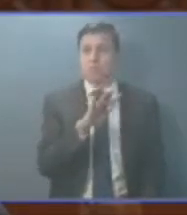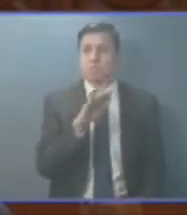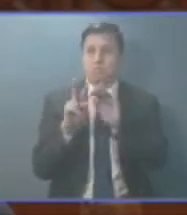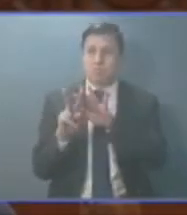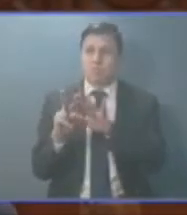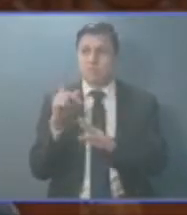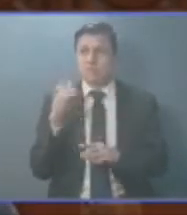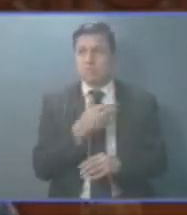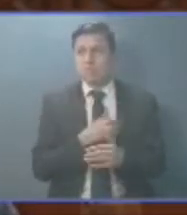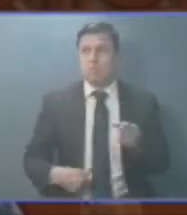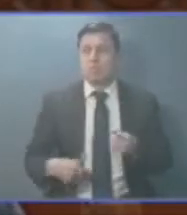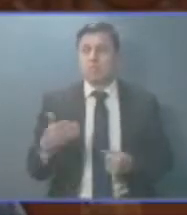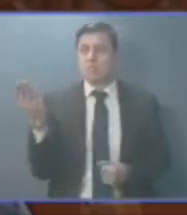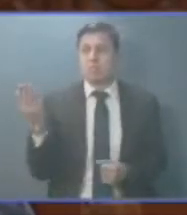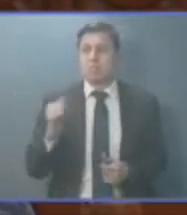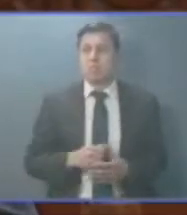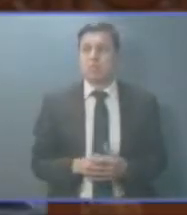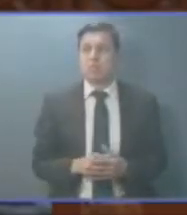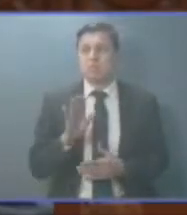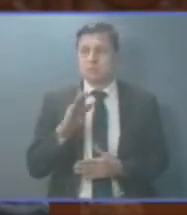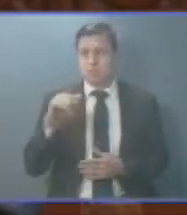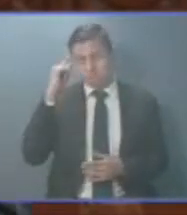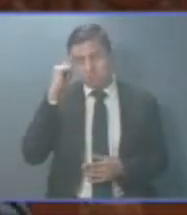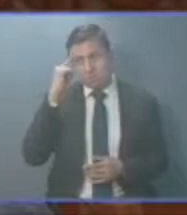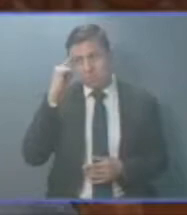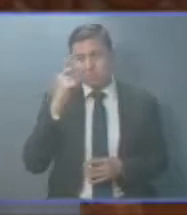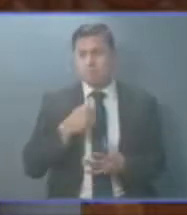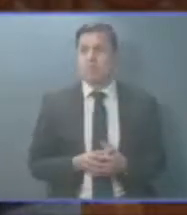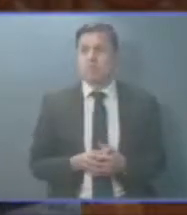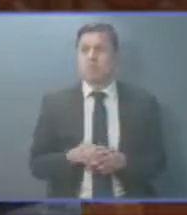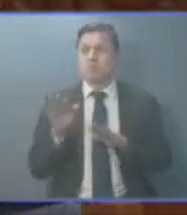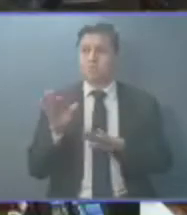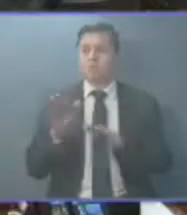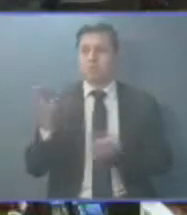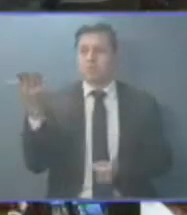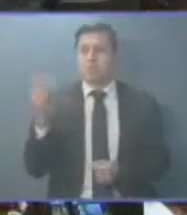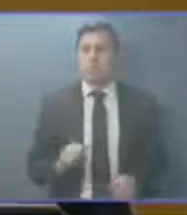347, señor presidente, para su consideración. Gracias, doctor.